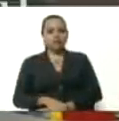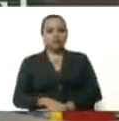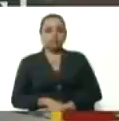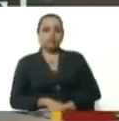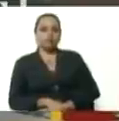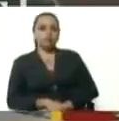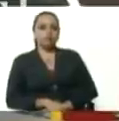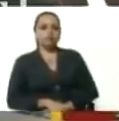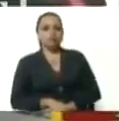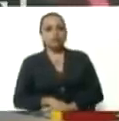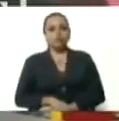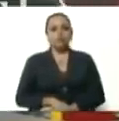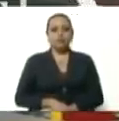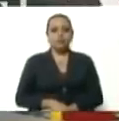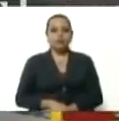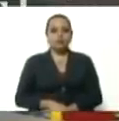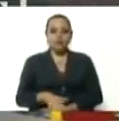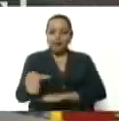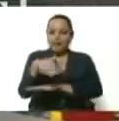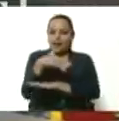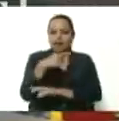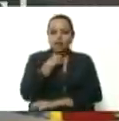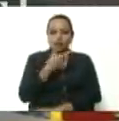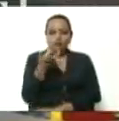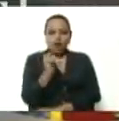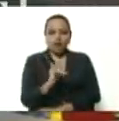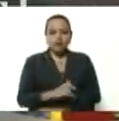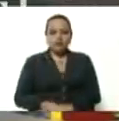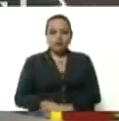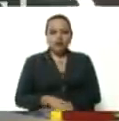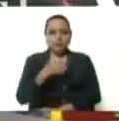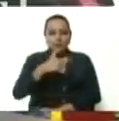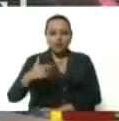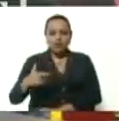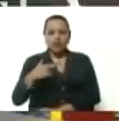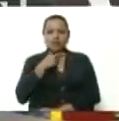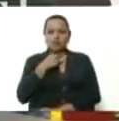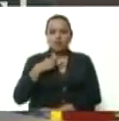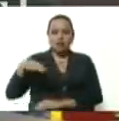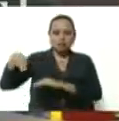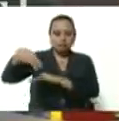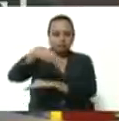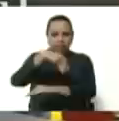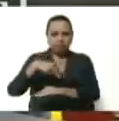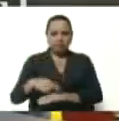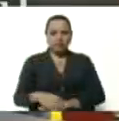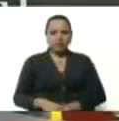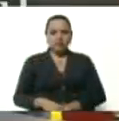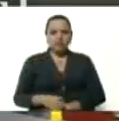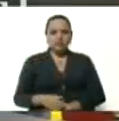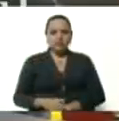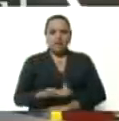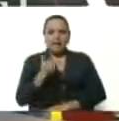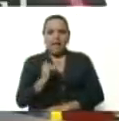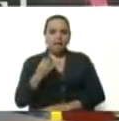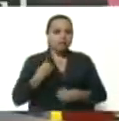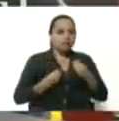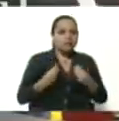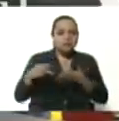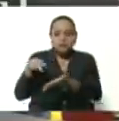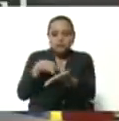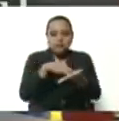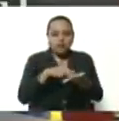como Vicente pata caliente en la calle, hay gente que le gusta andar en la calle, gente que es inquieta, bueno, pues